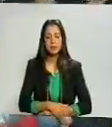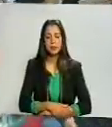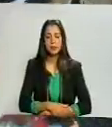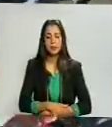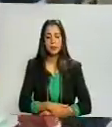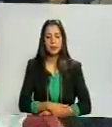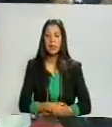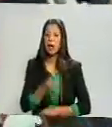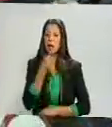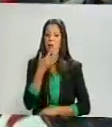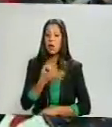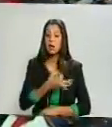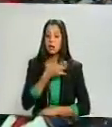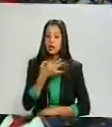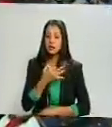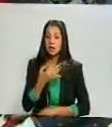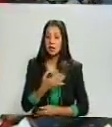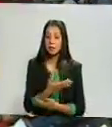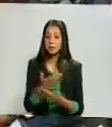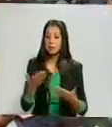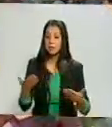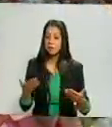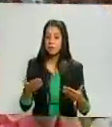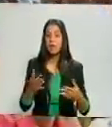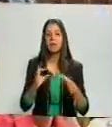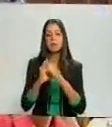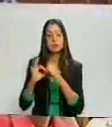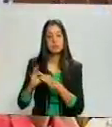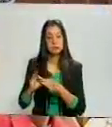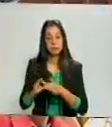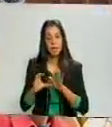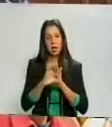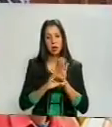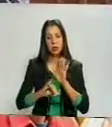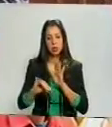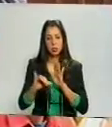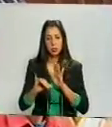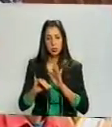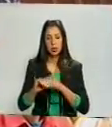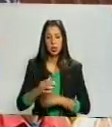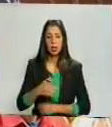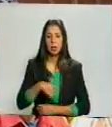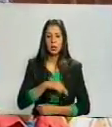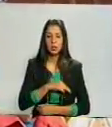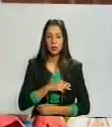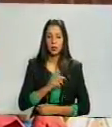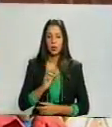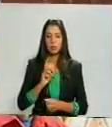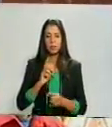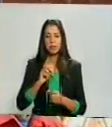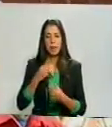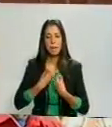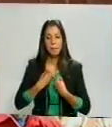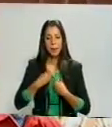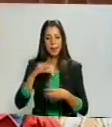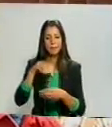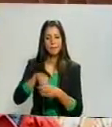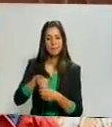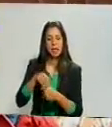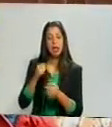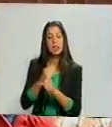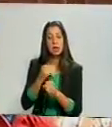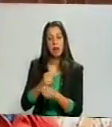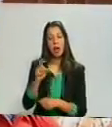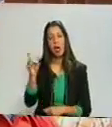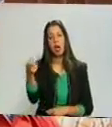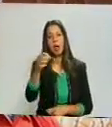Sí, buenas tardes, señor presidente, compañero constituyente. Sí, nosotros somos, yo soy de Guayana, de los trabajadores de